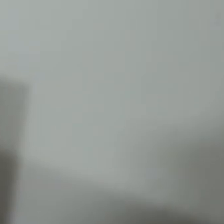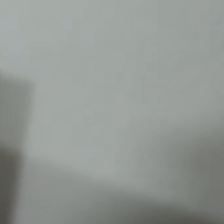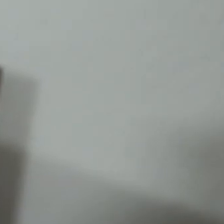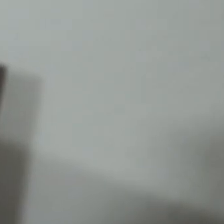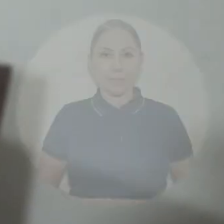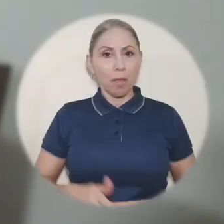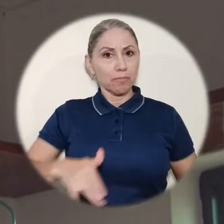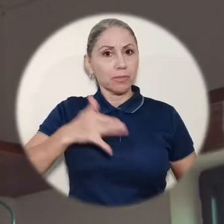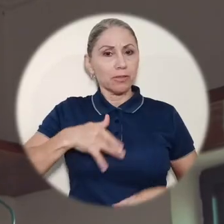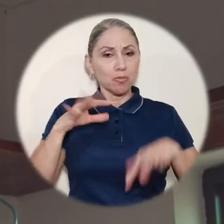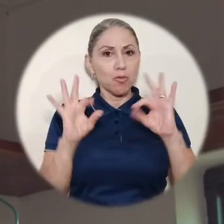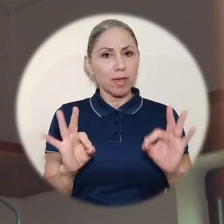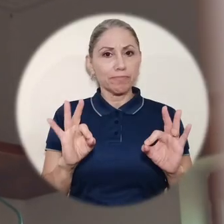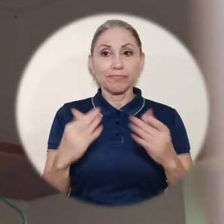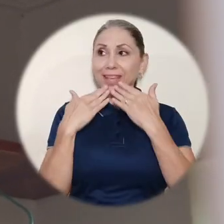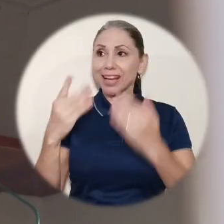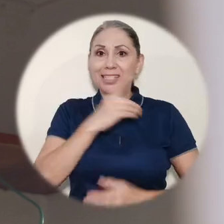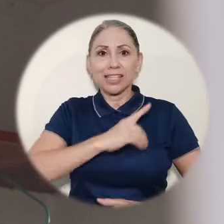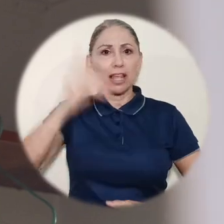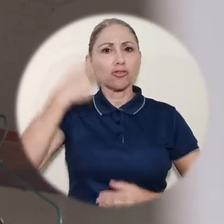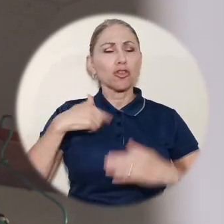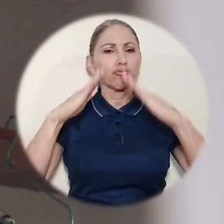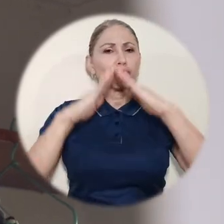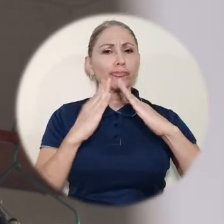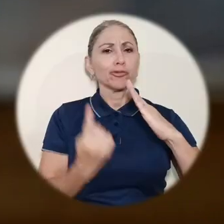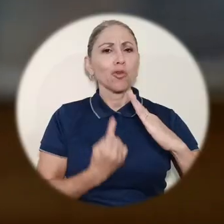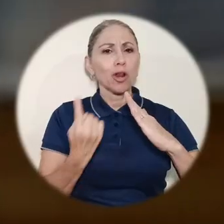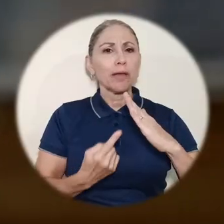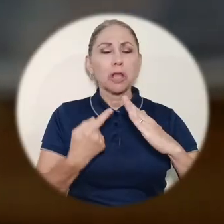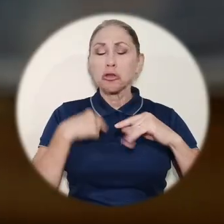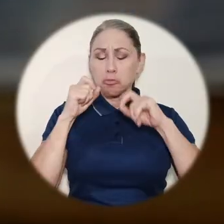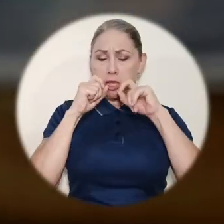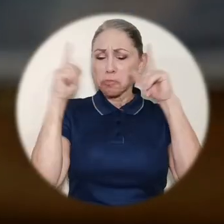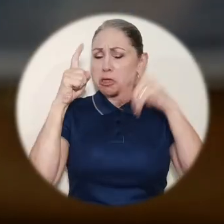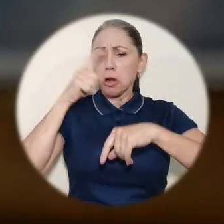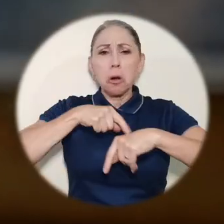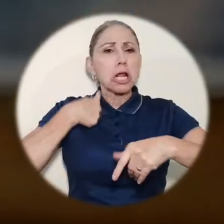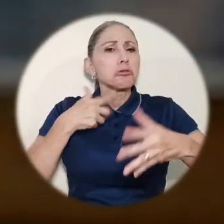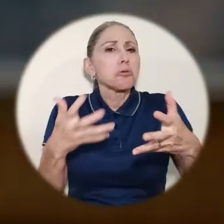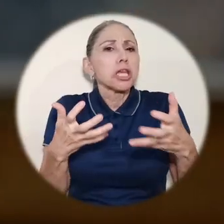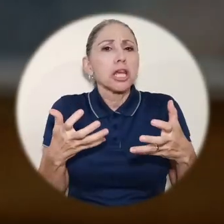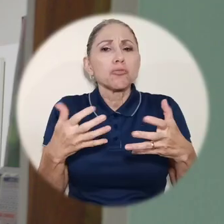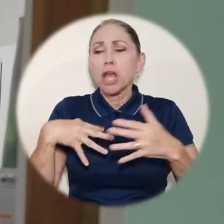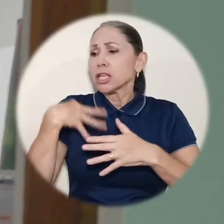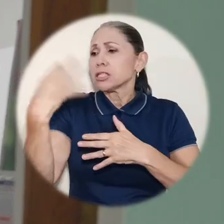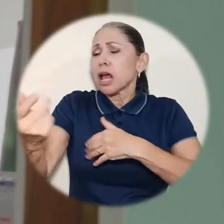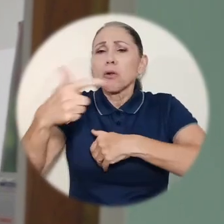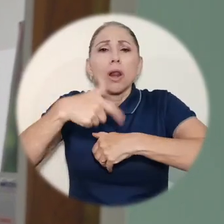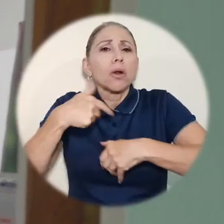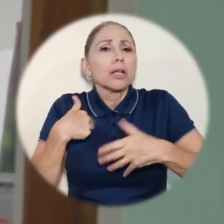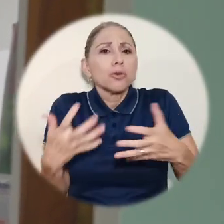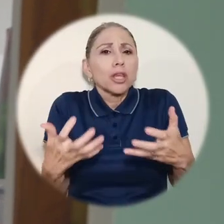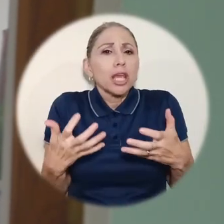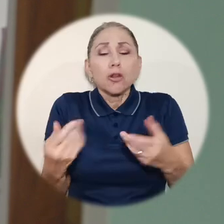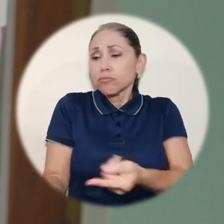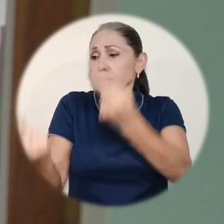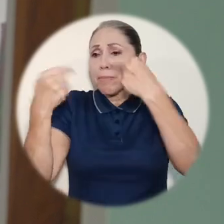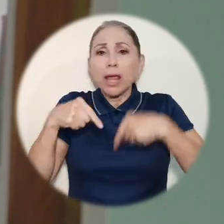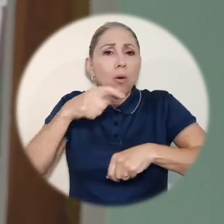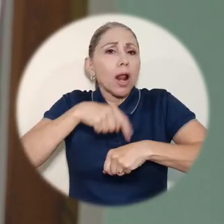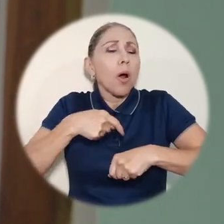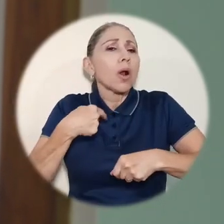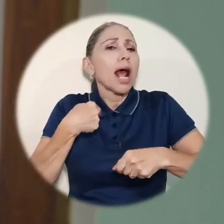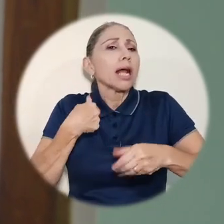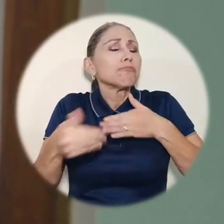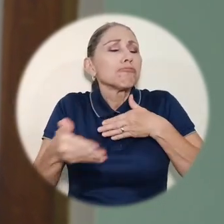Me siento muy bien, le doy gracias a Dios que vivo sola. Me levanto a la hora que yo quiero, salgo a la hora que yo quiero, vengo a la hora que yo quiero, hago lo